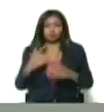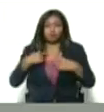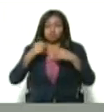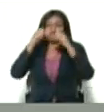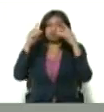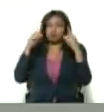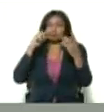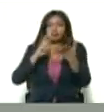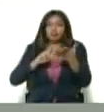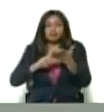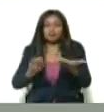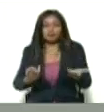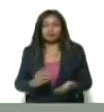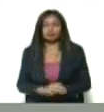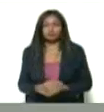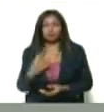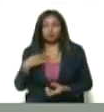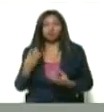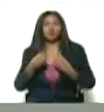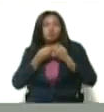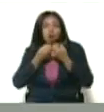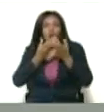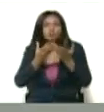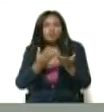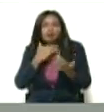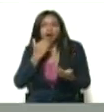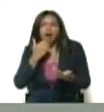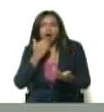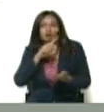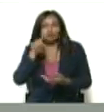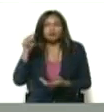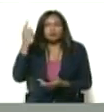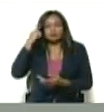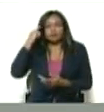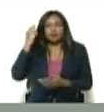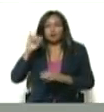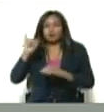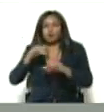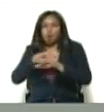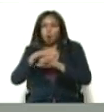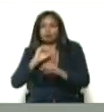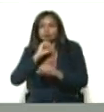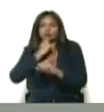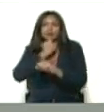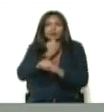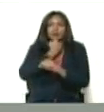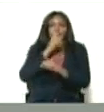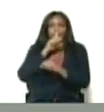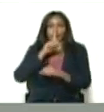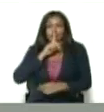Impresionante. Yo les voy a contar algo que Jorge sabe, un secreto entre nosotros, que no se entere nadie.